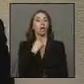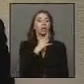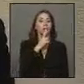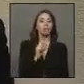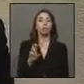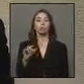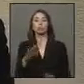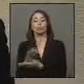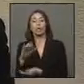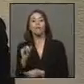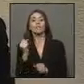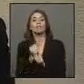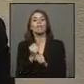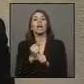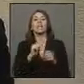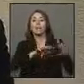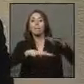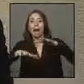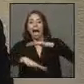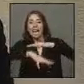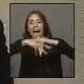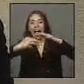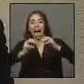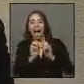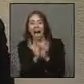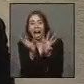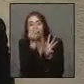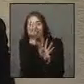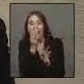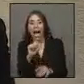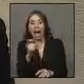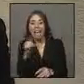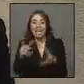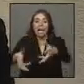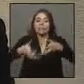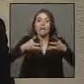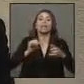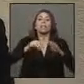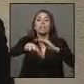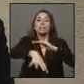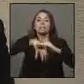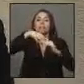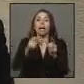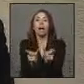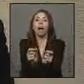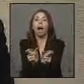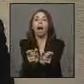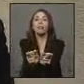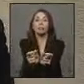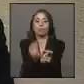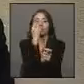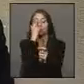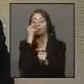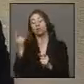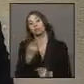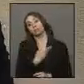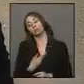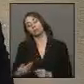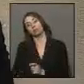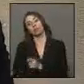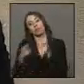existen y trabajan las algas y las jaibas en el sector. Por lo tanto, quiero que se oficie, presidente, a estas instituciones